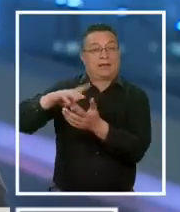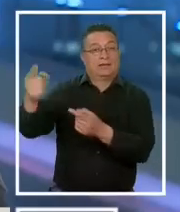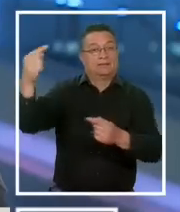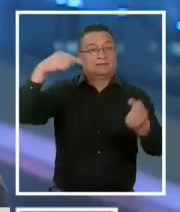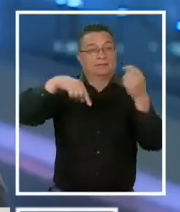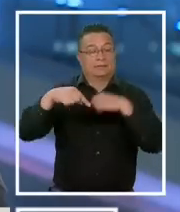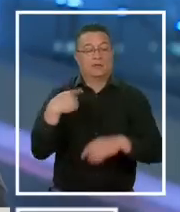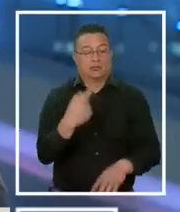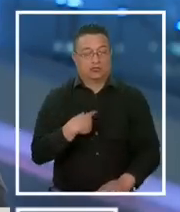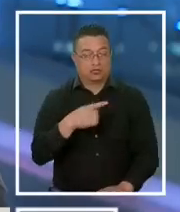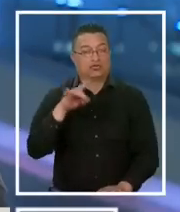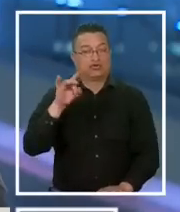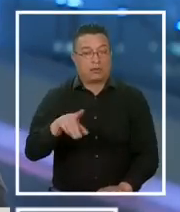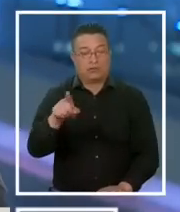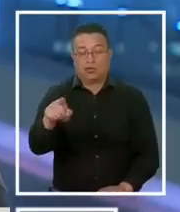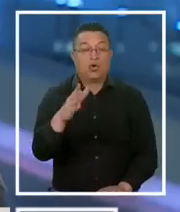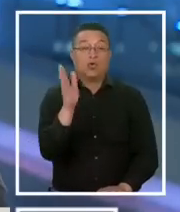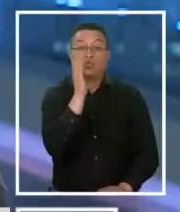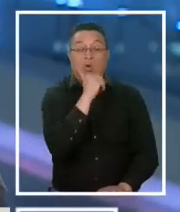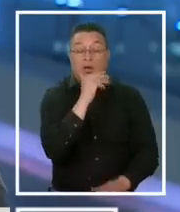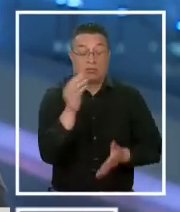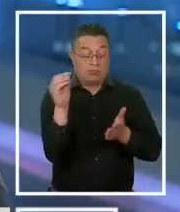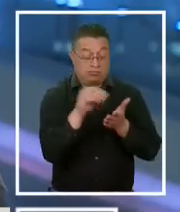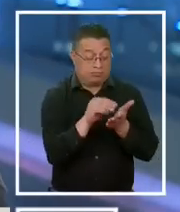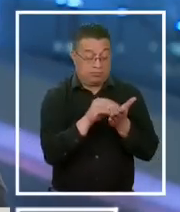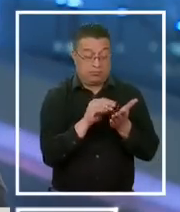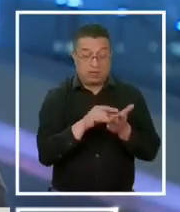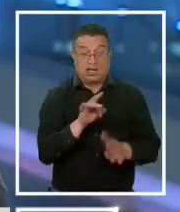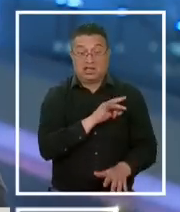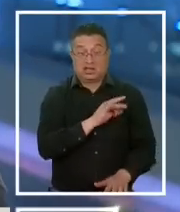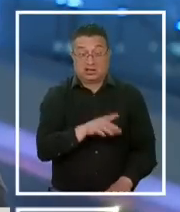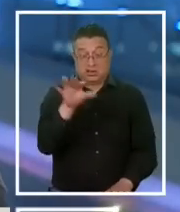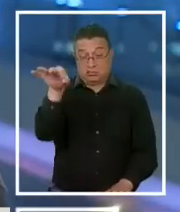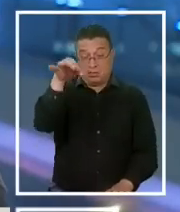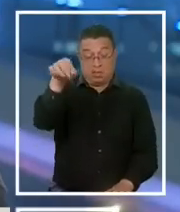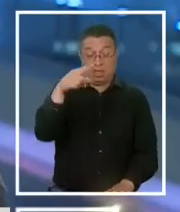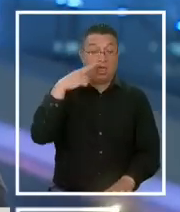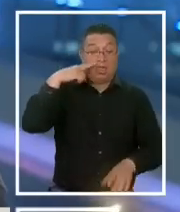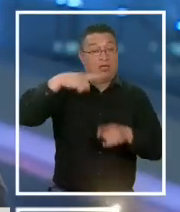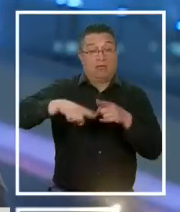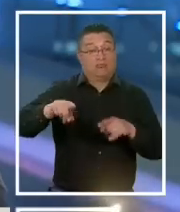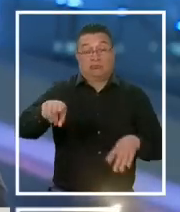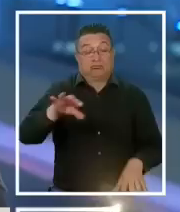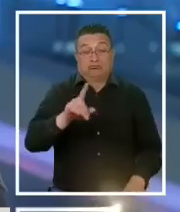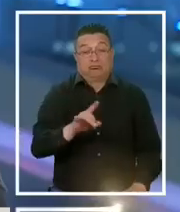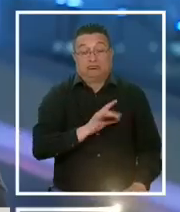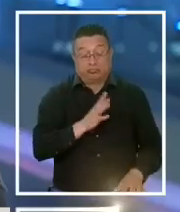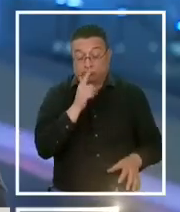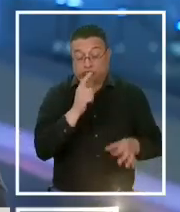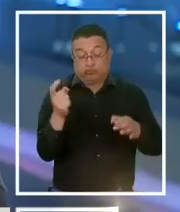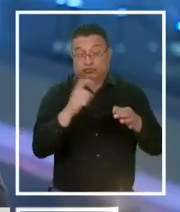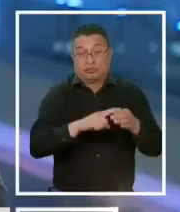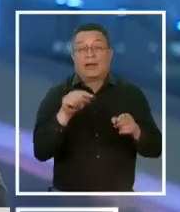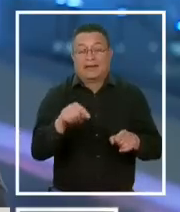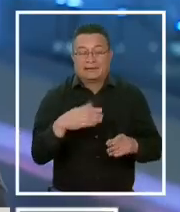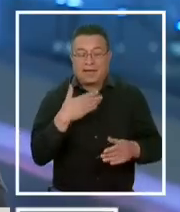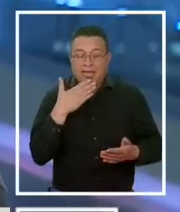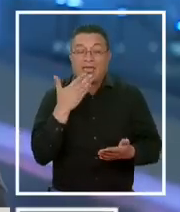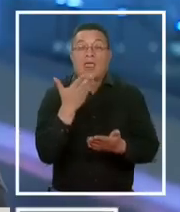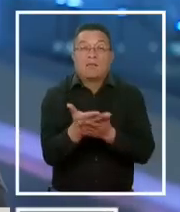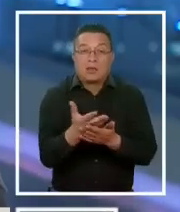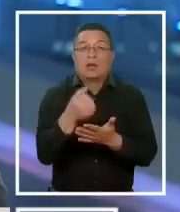Nosotros tomamos conocimiento de que no tenía ningún tipo de registro o sea para el país eran niños que no existían Y esa es una demanda que nosotros